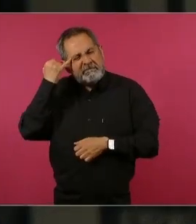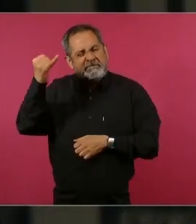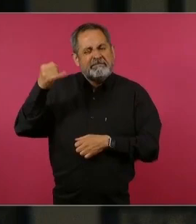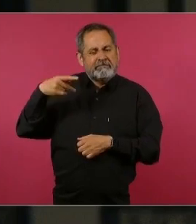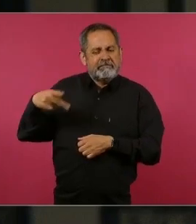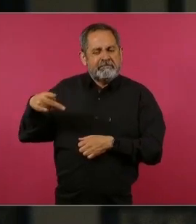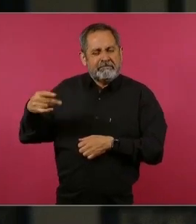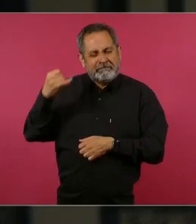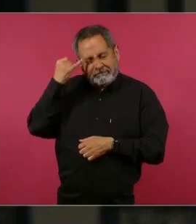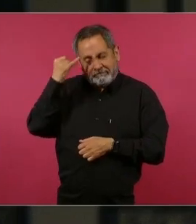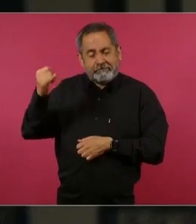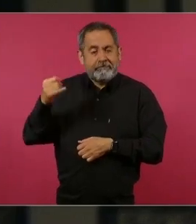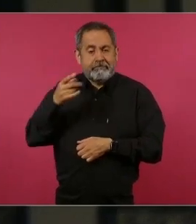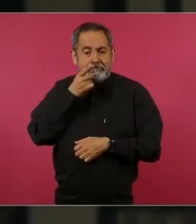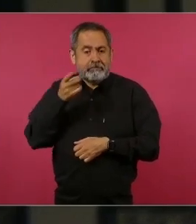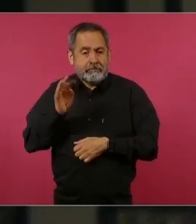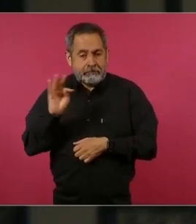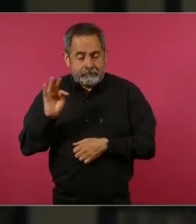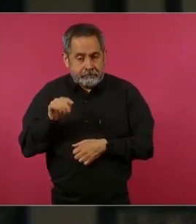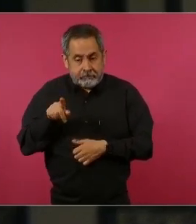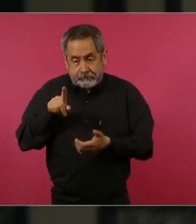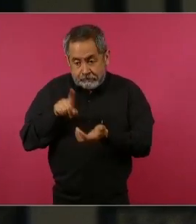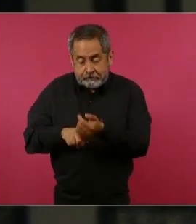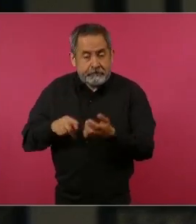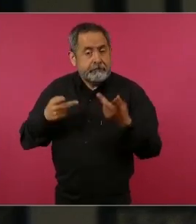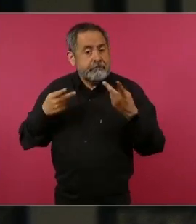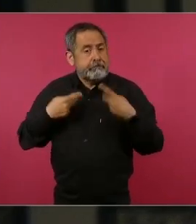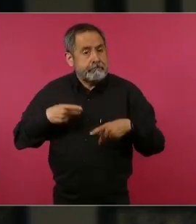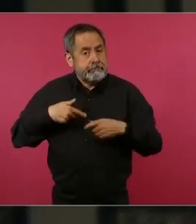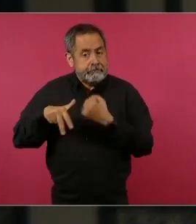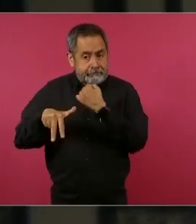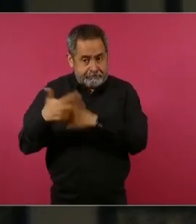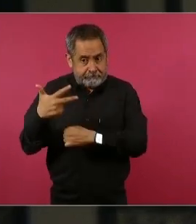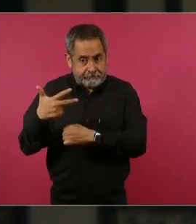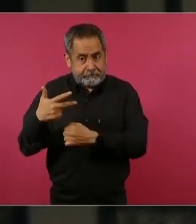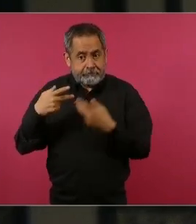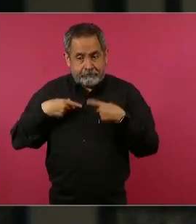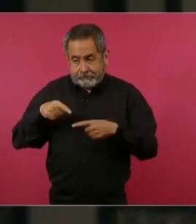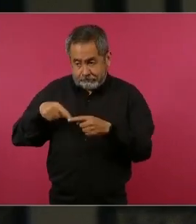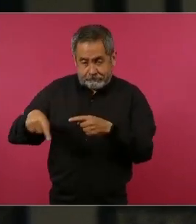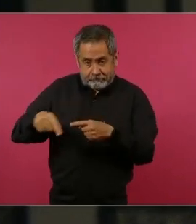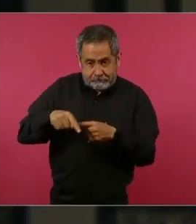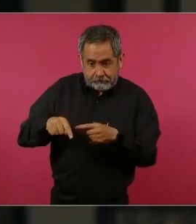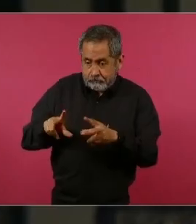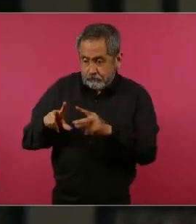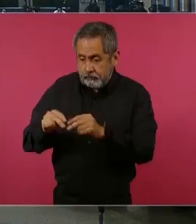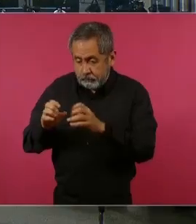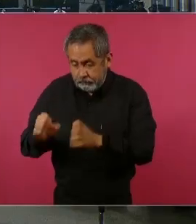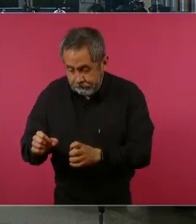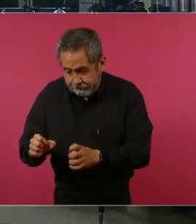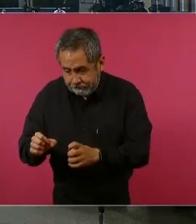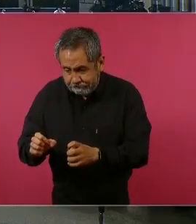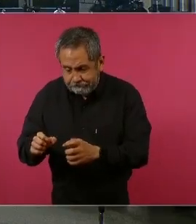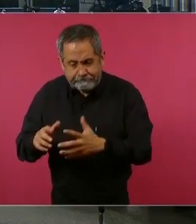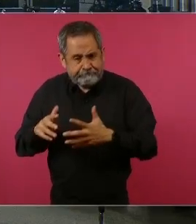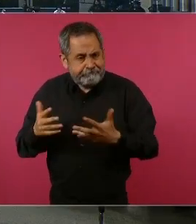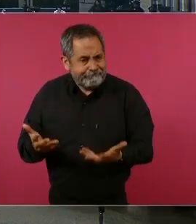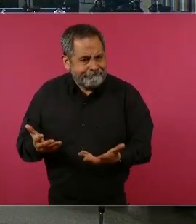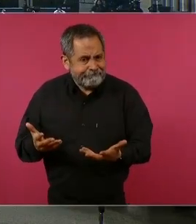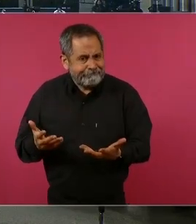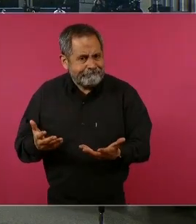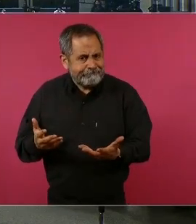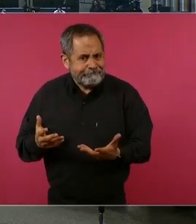hipótesis. Dice, si se tenía registro de que había 13 personas en ese lugar y no se encuentran 13 personas en ese